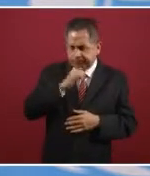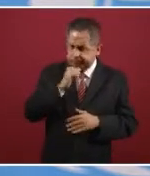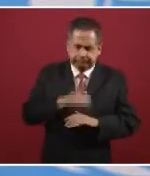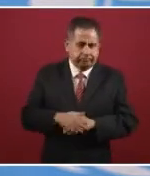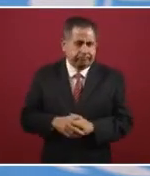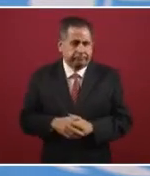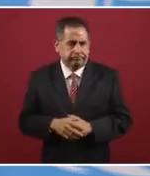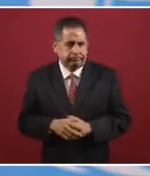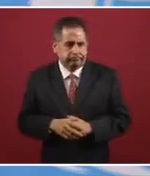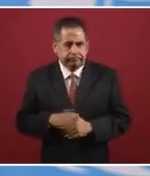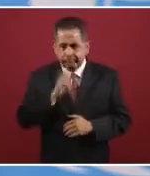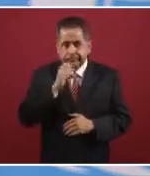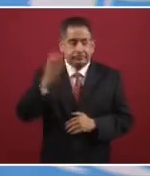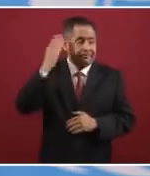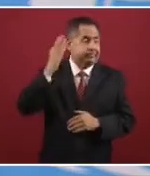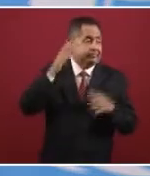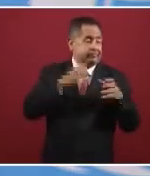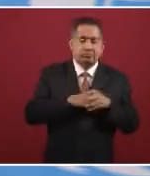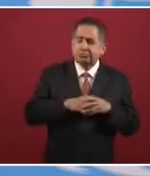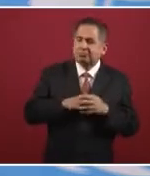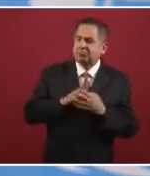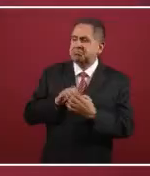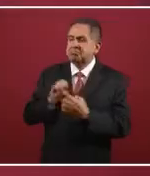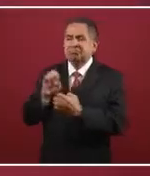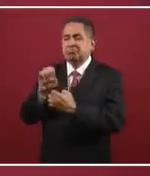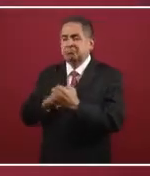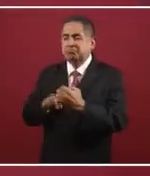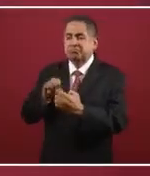mucho con lo de la excelencia.